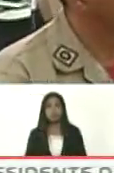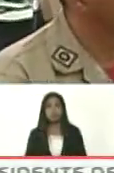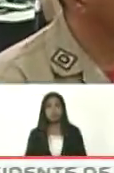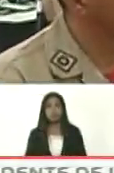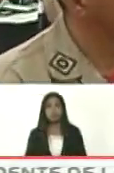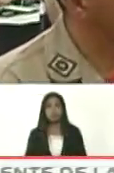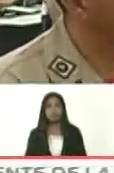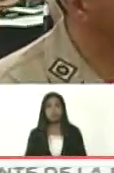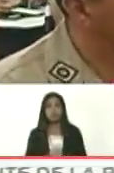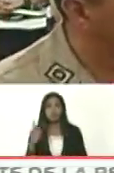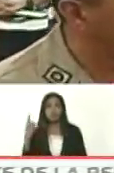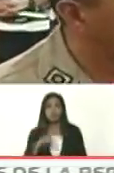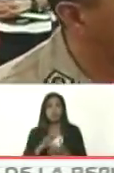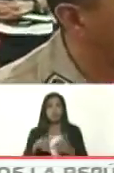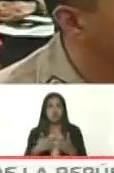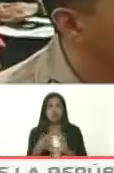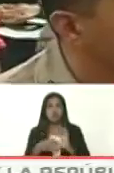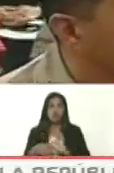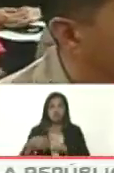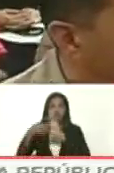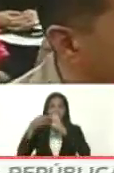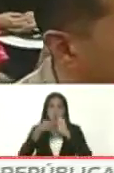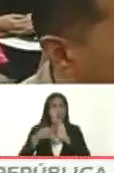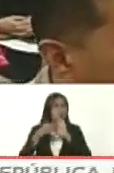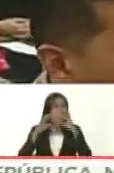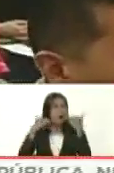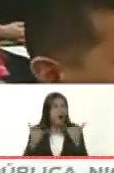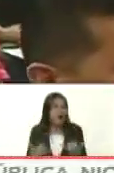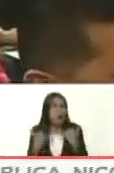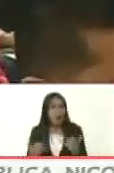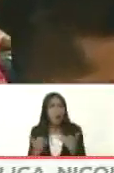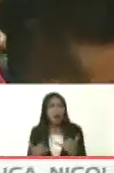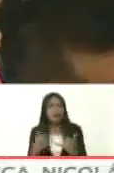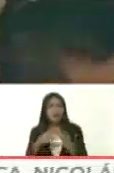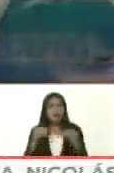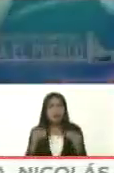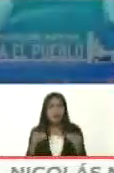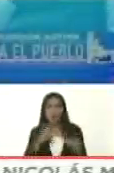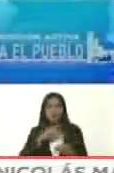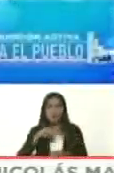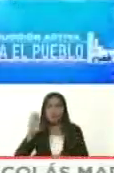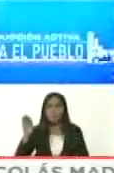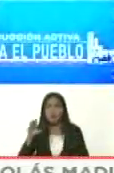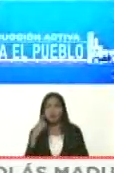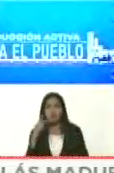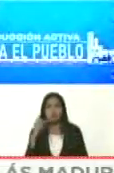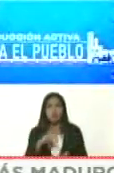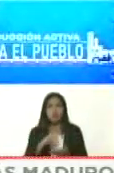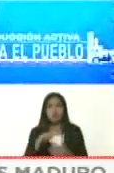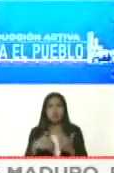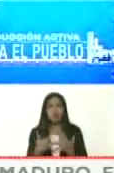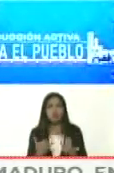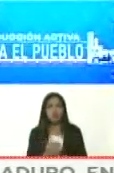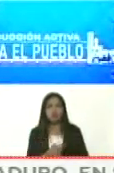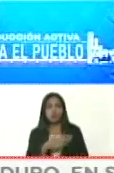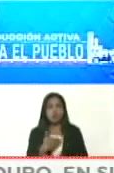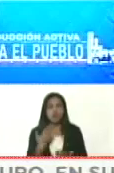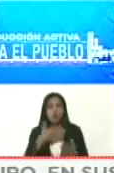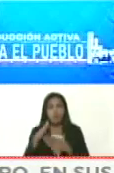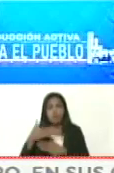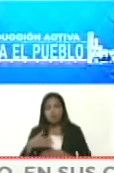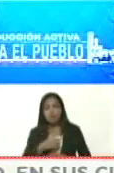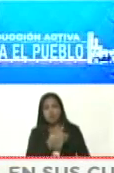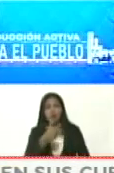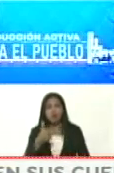Ha llegado la hora de la unión de toda nuestra patria. Aquí está, miren, quería compartir con